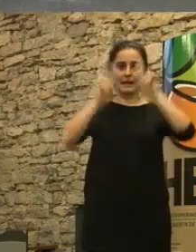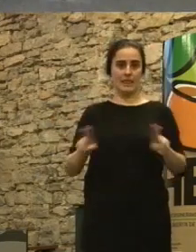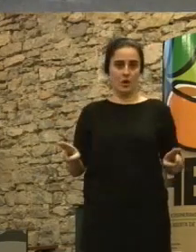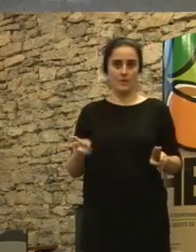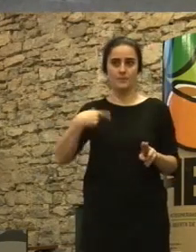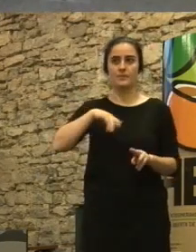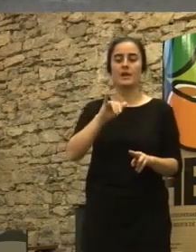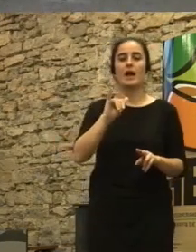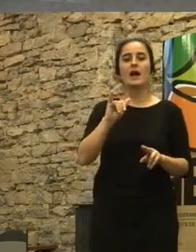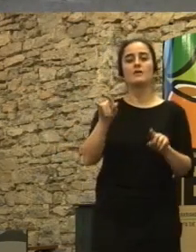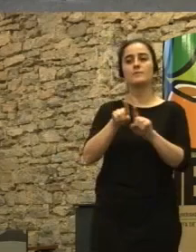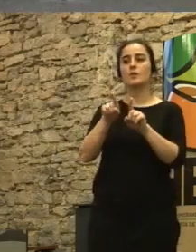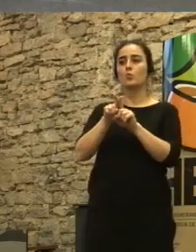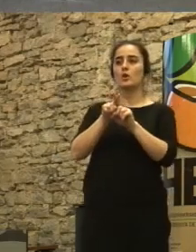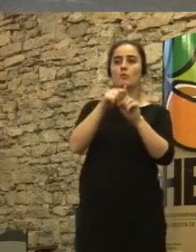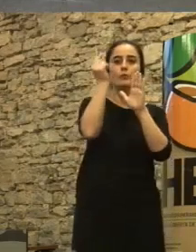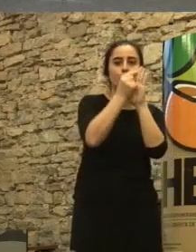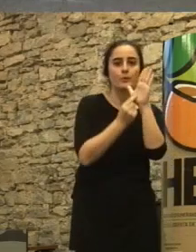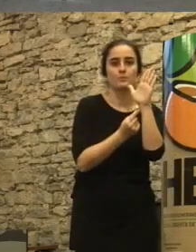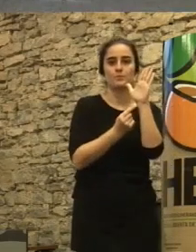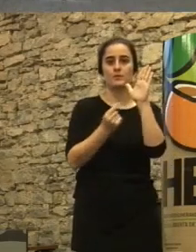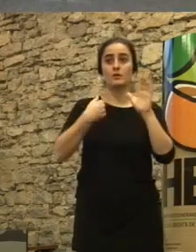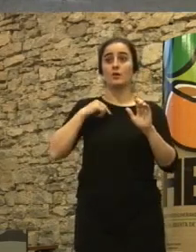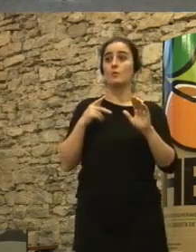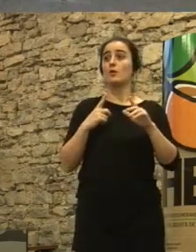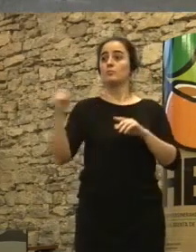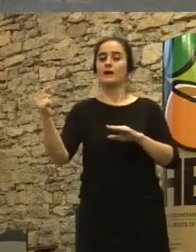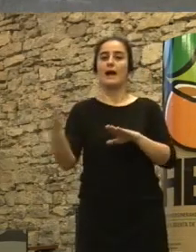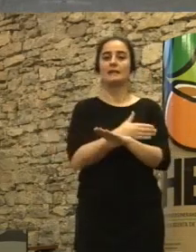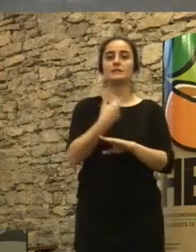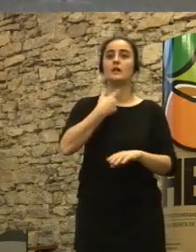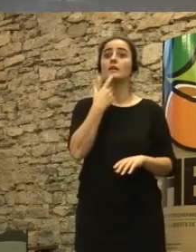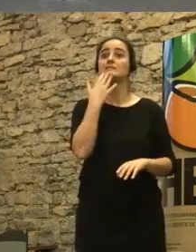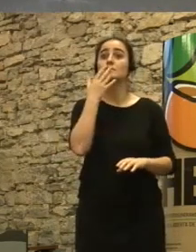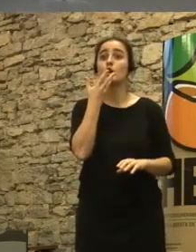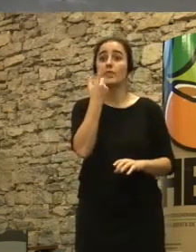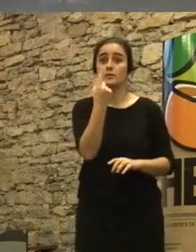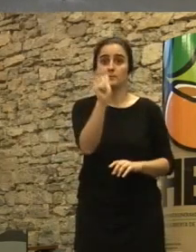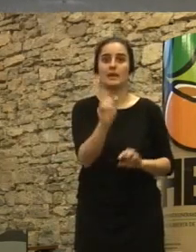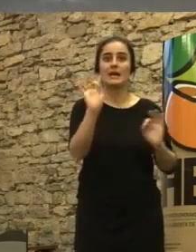tenemos nominadores. De hecho, antes de irme os diré, si conocéis a alguien así,